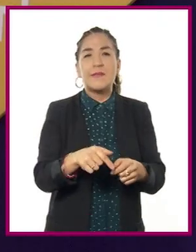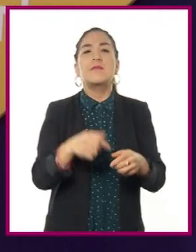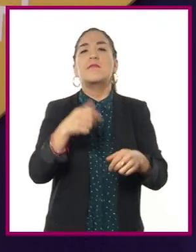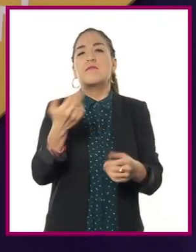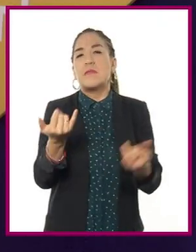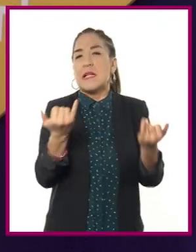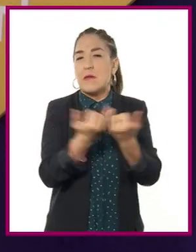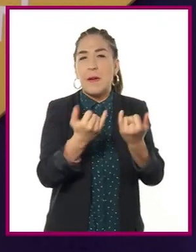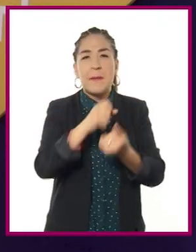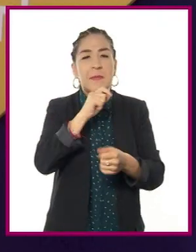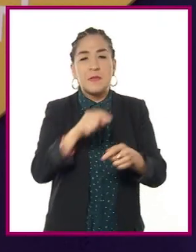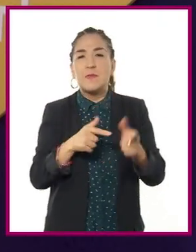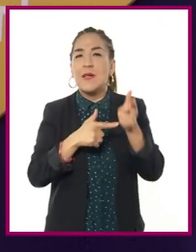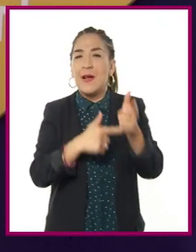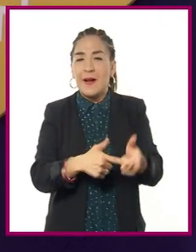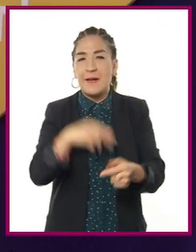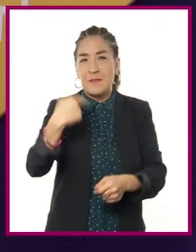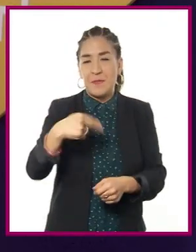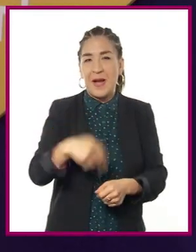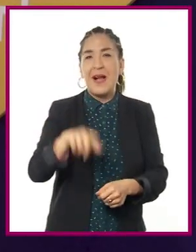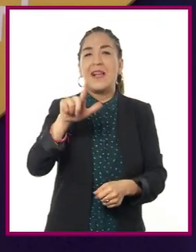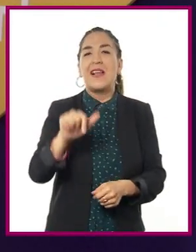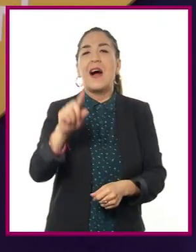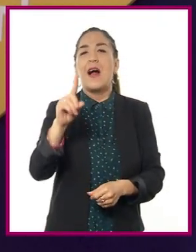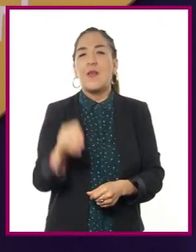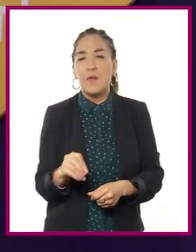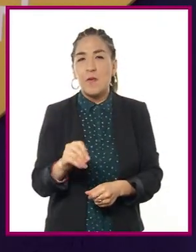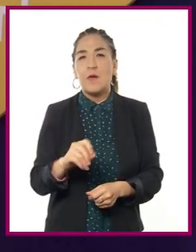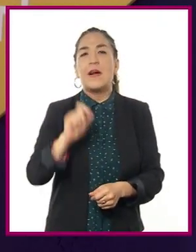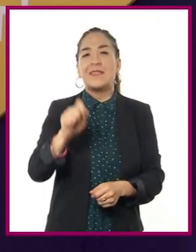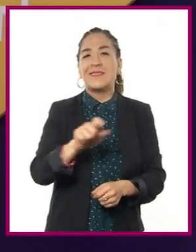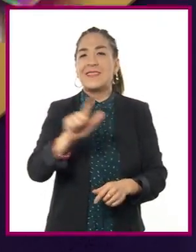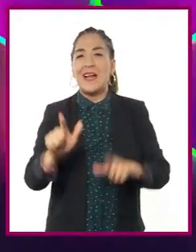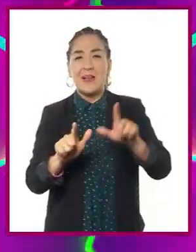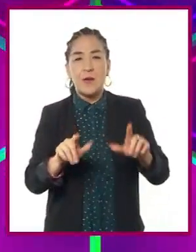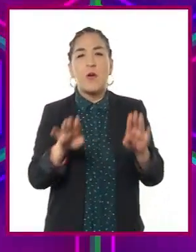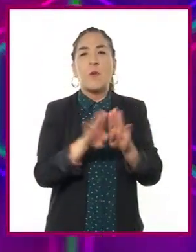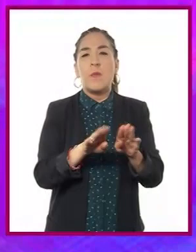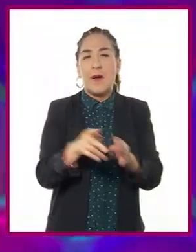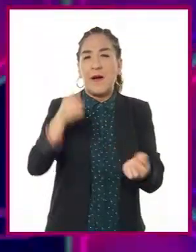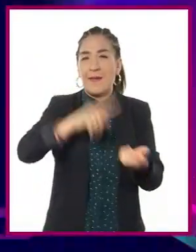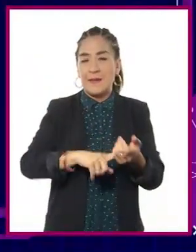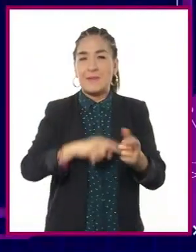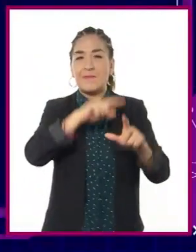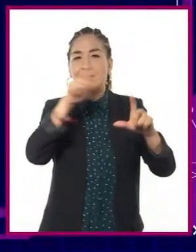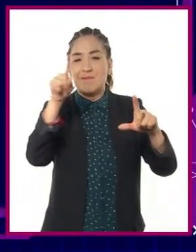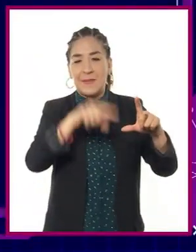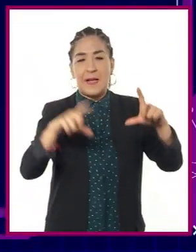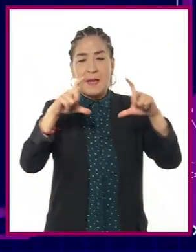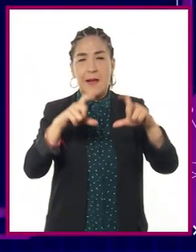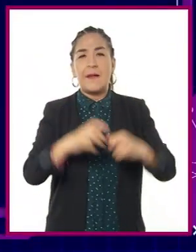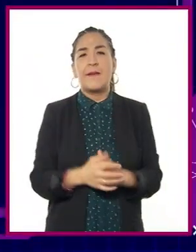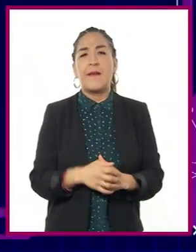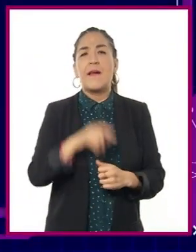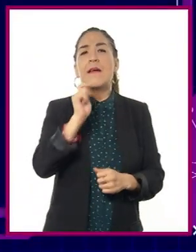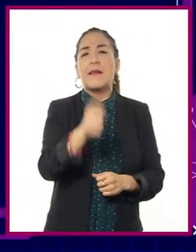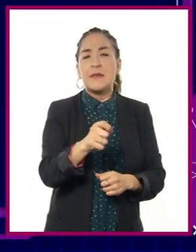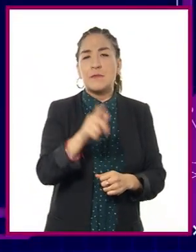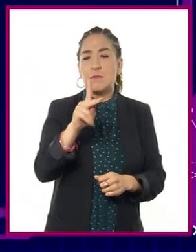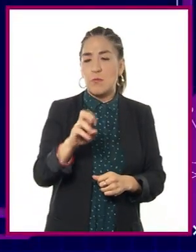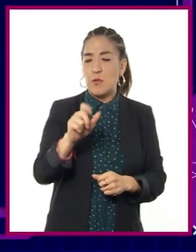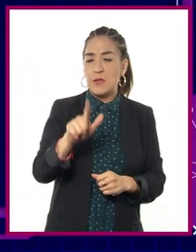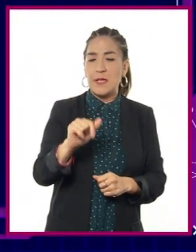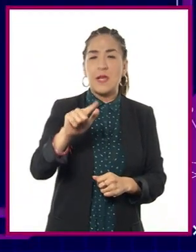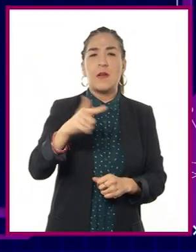consecutivos llamados lados, que encierran una región en el plano. Se denomina